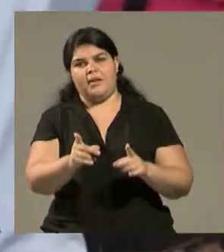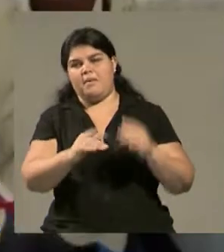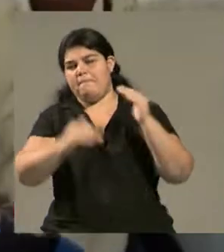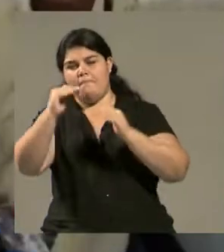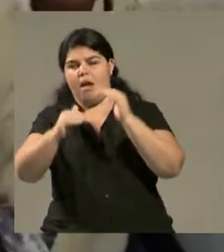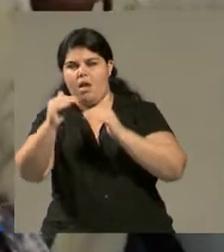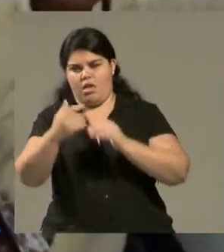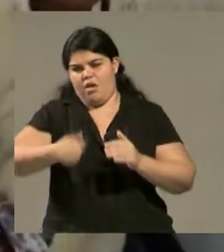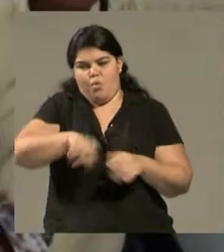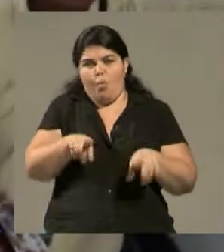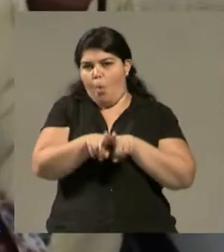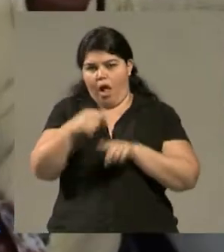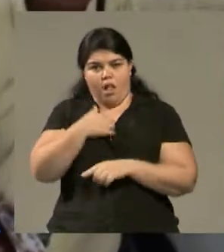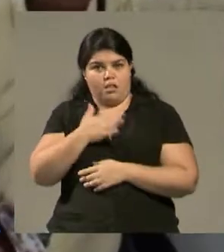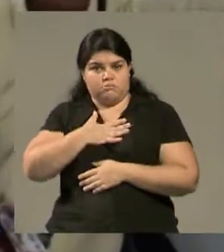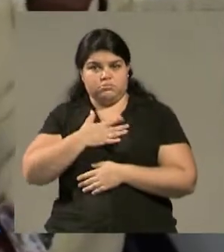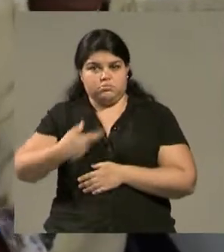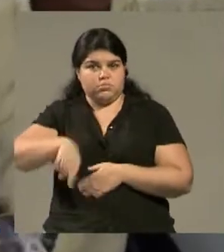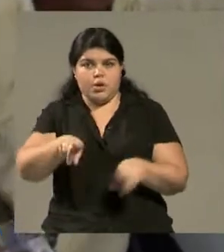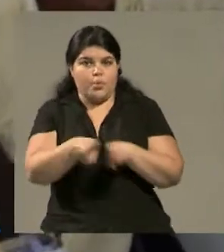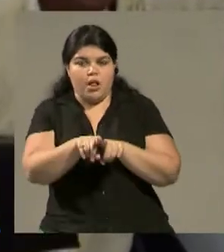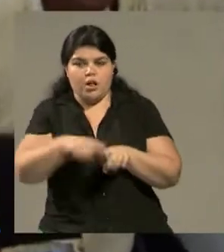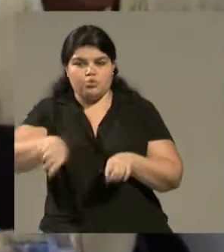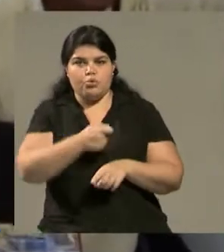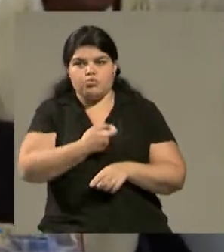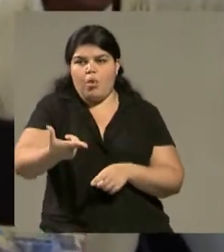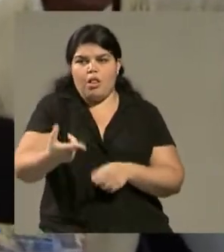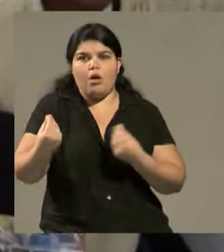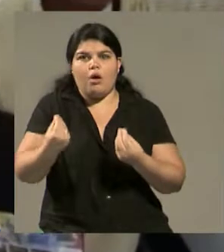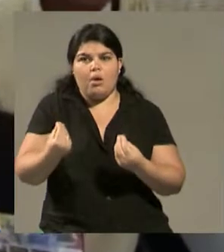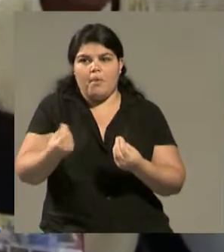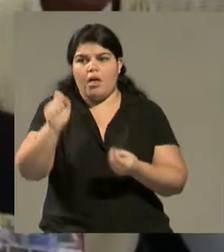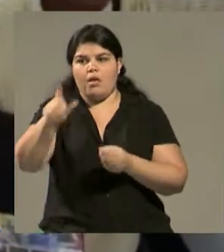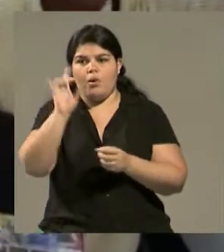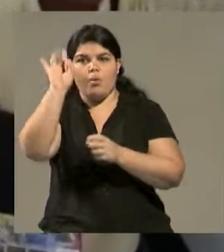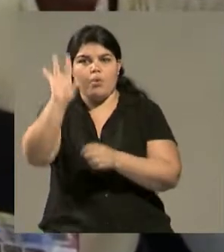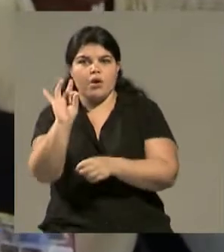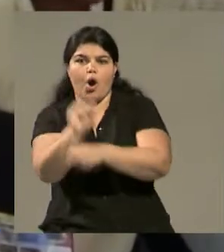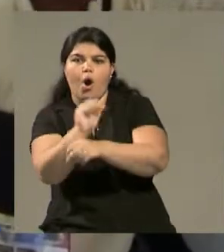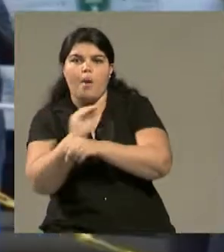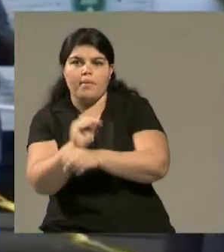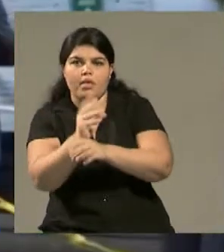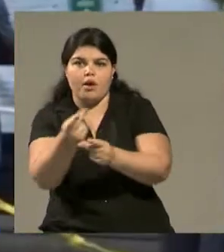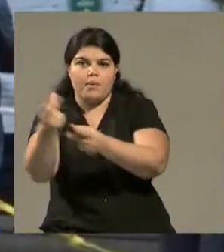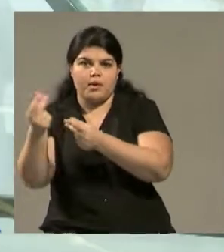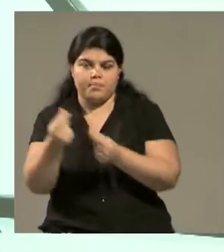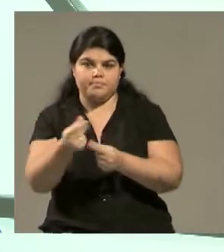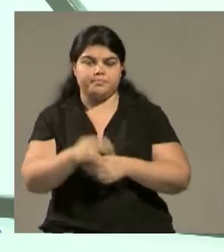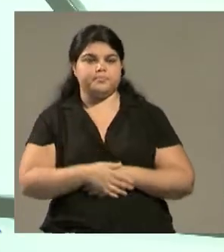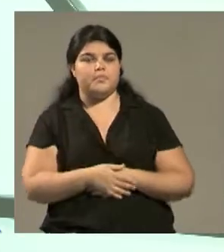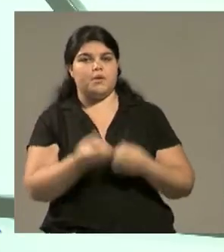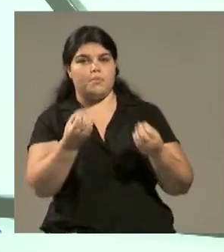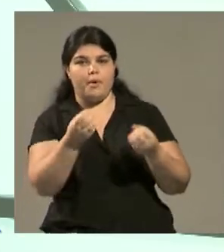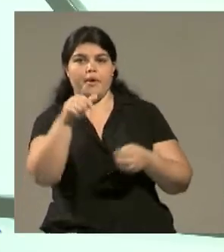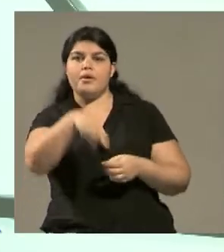nosotros, prácticamente dejamos el sueldo en comida. Bien. Bien, Cristian, ¿cómo es la situación que estás